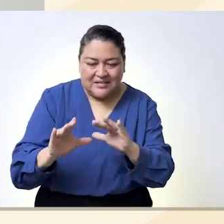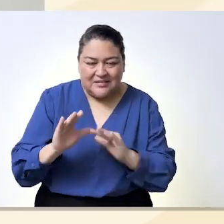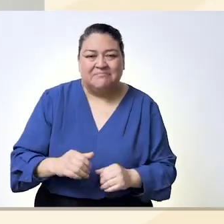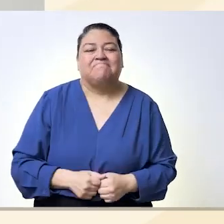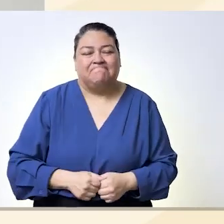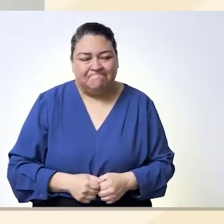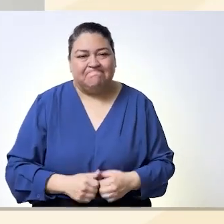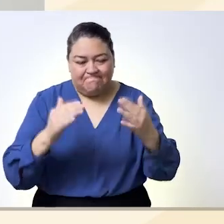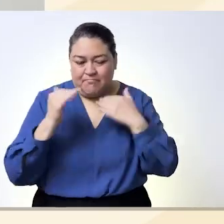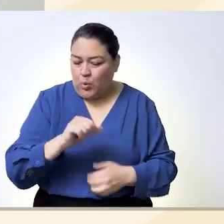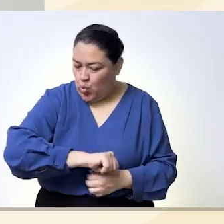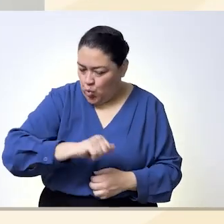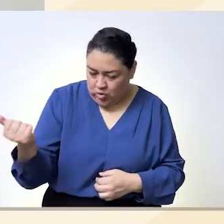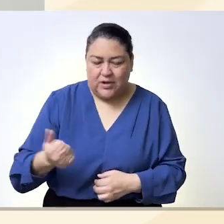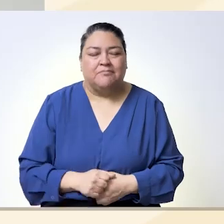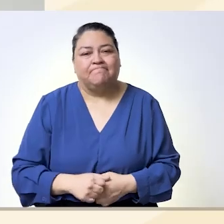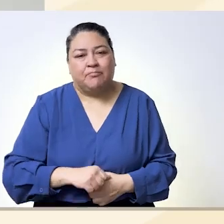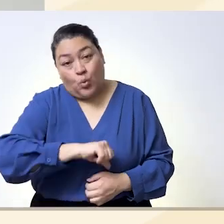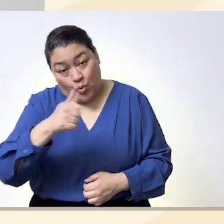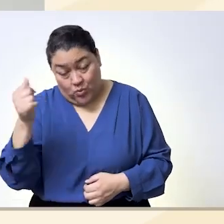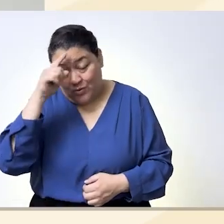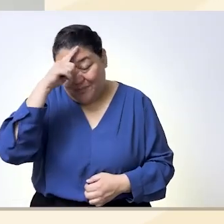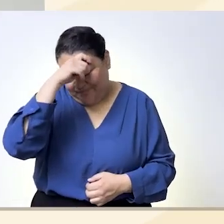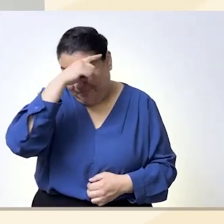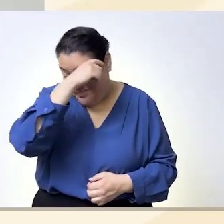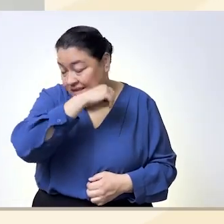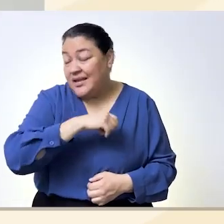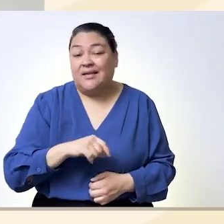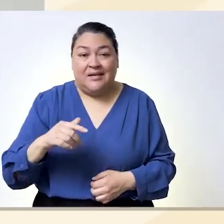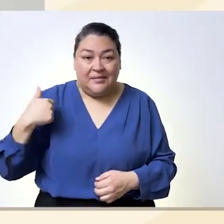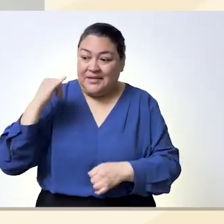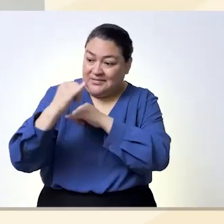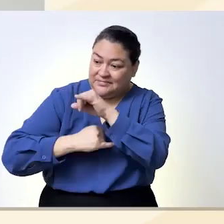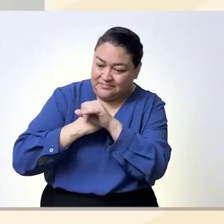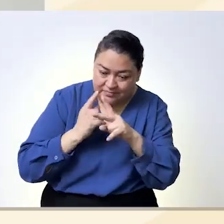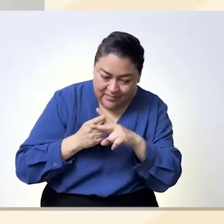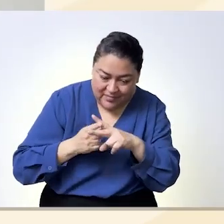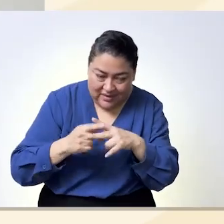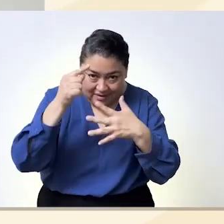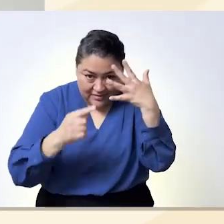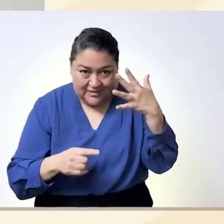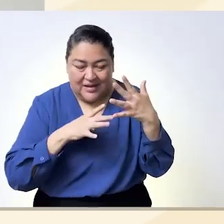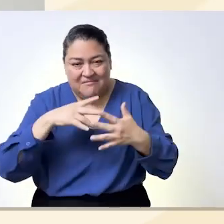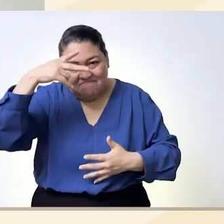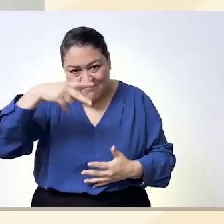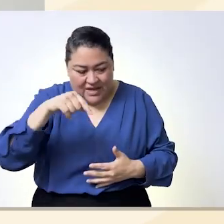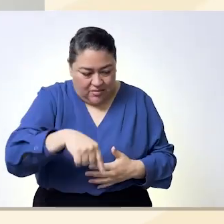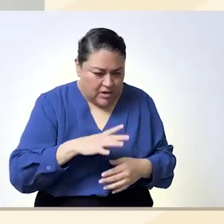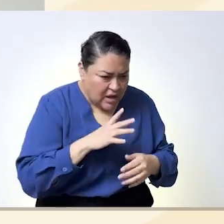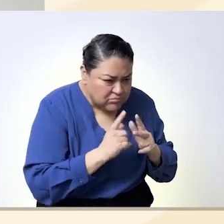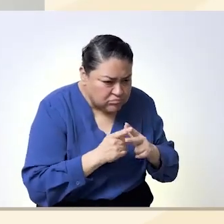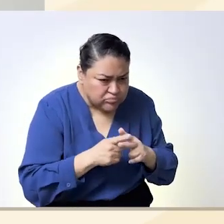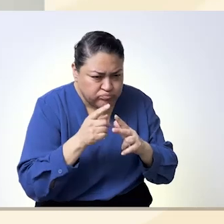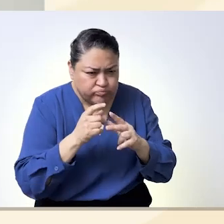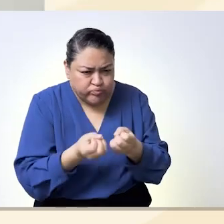de complicado, y que según los datos internacionales, que porque tampoco en México tenemos el dato preciso de la gravedad del problema, y ahí es uno de